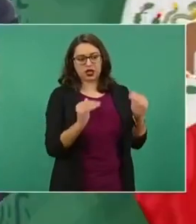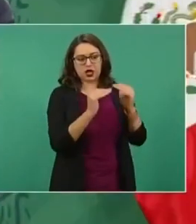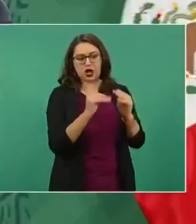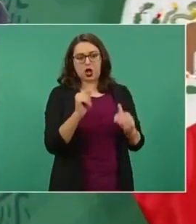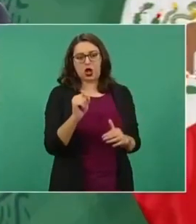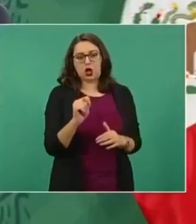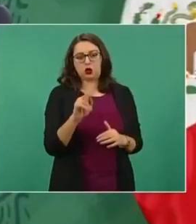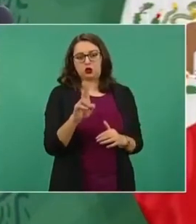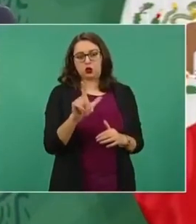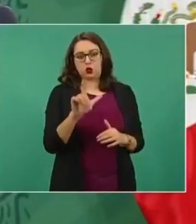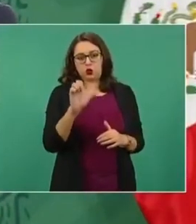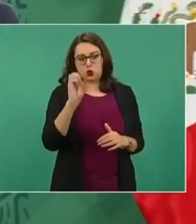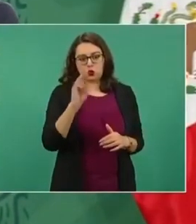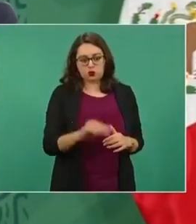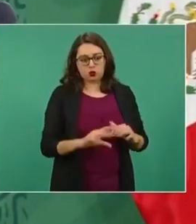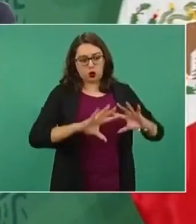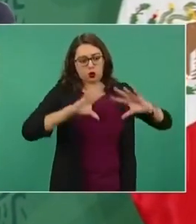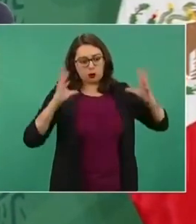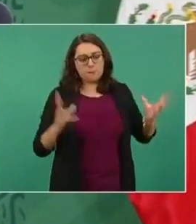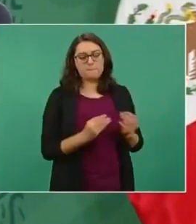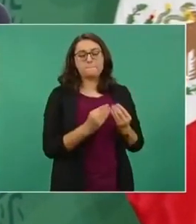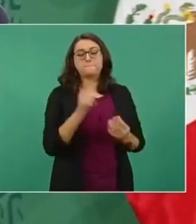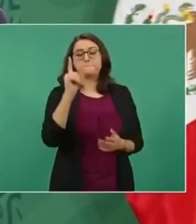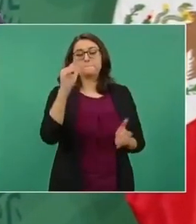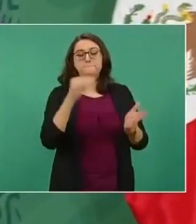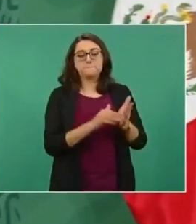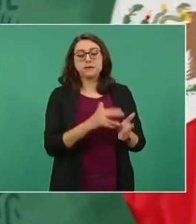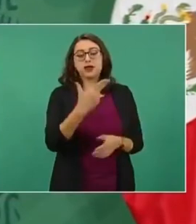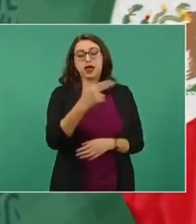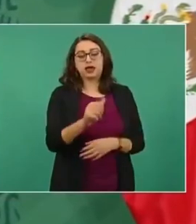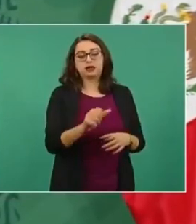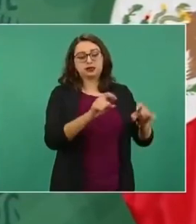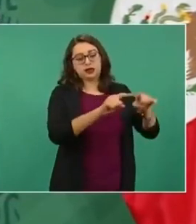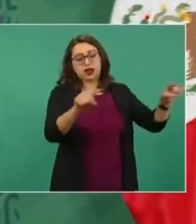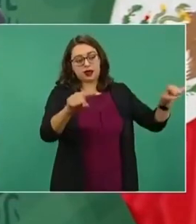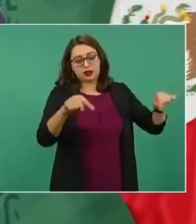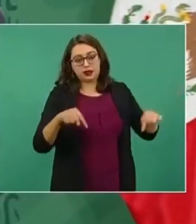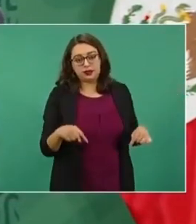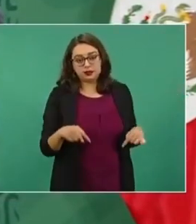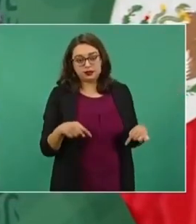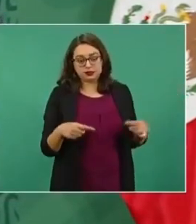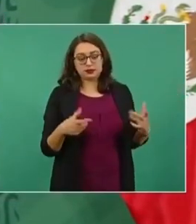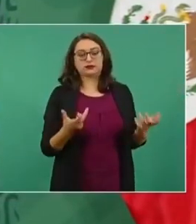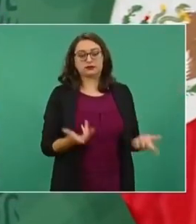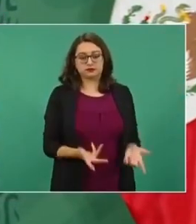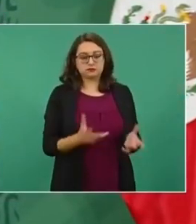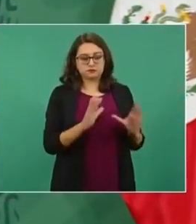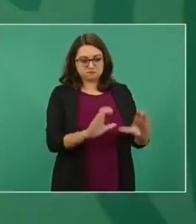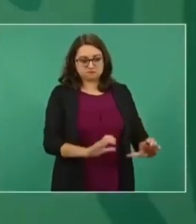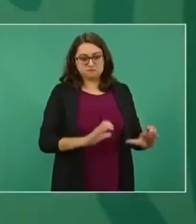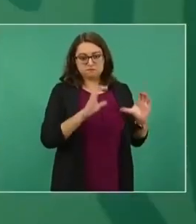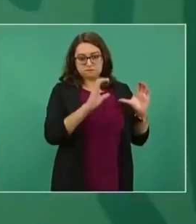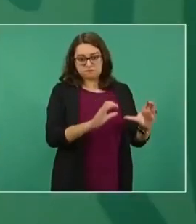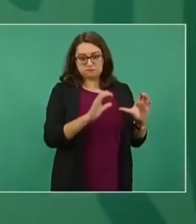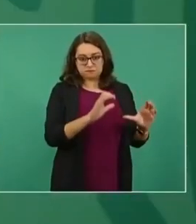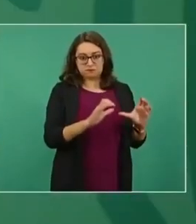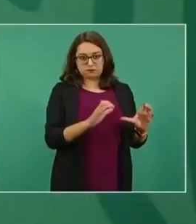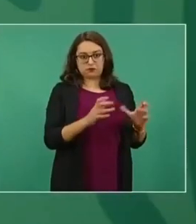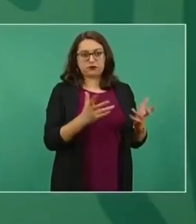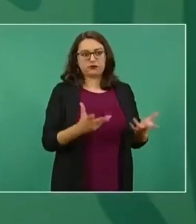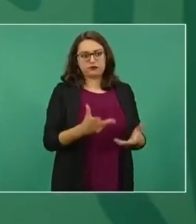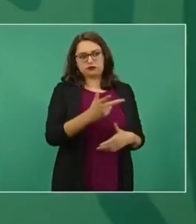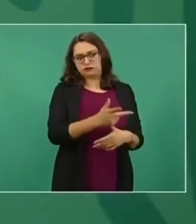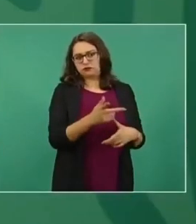de mil hectáreas para que se pueda tener un centro de